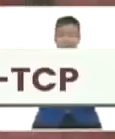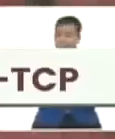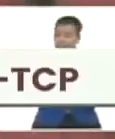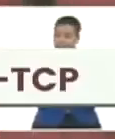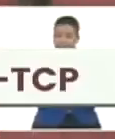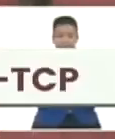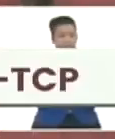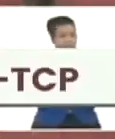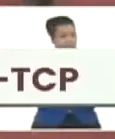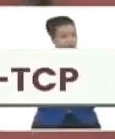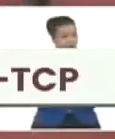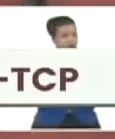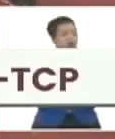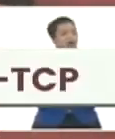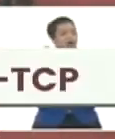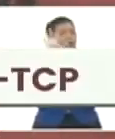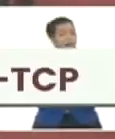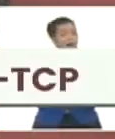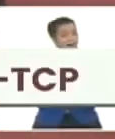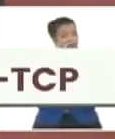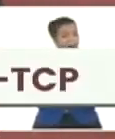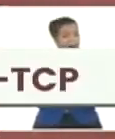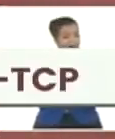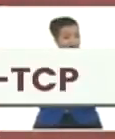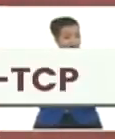vamos. América.